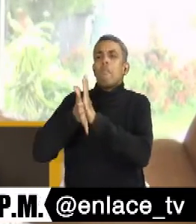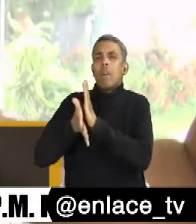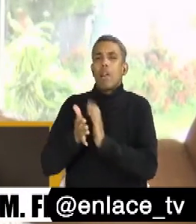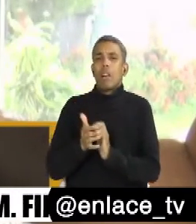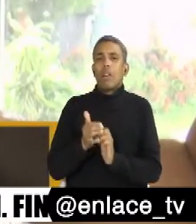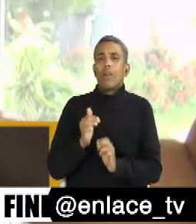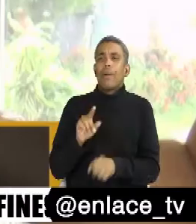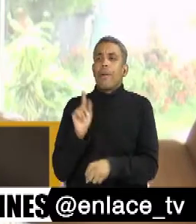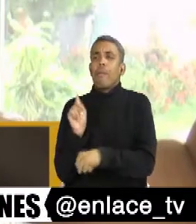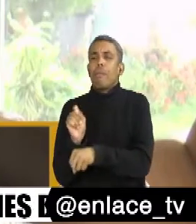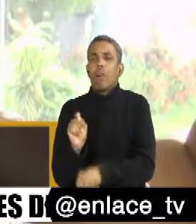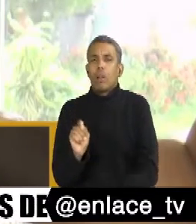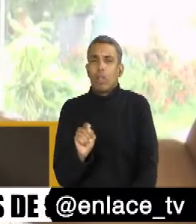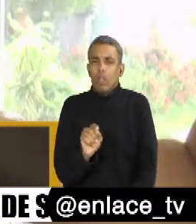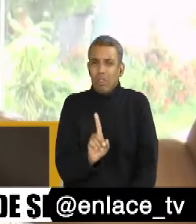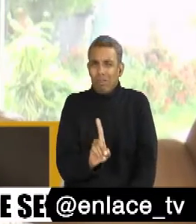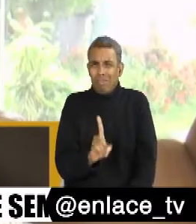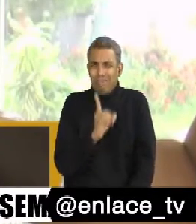esto es